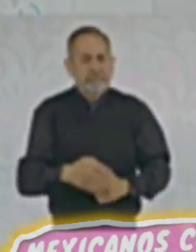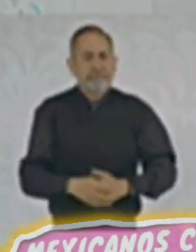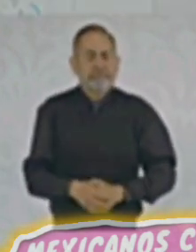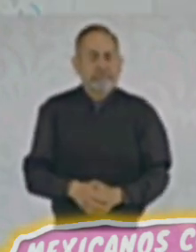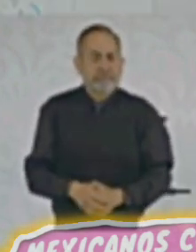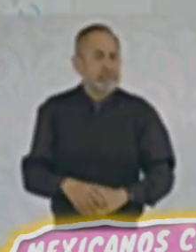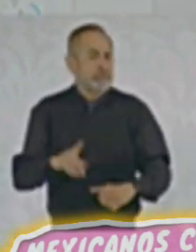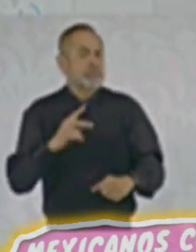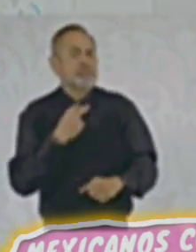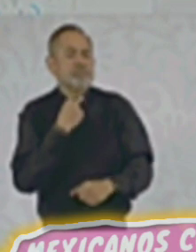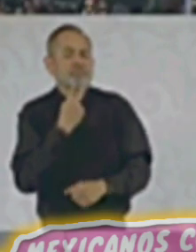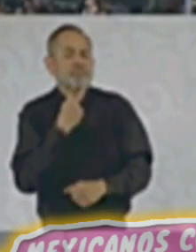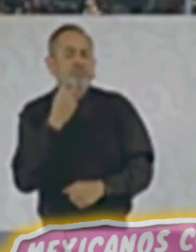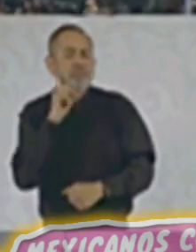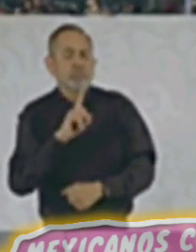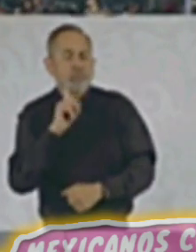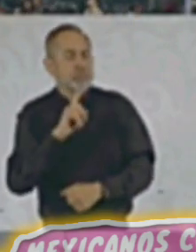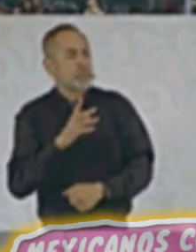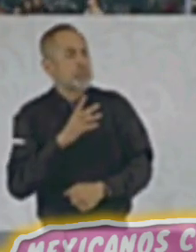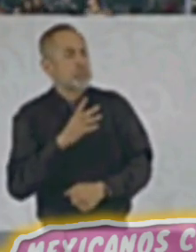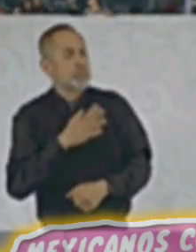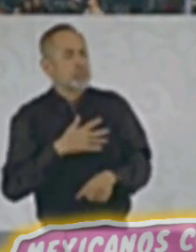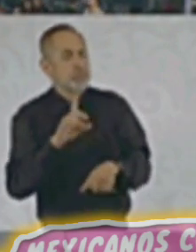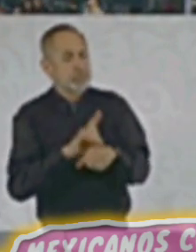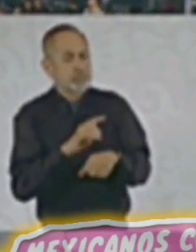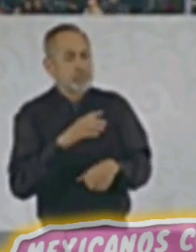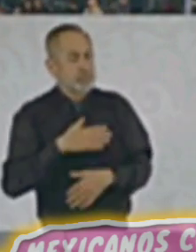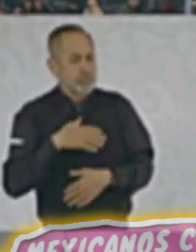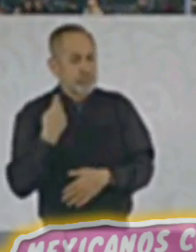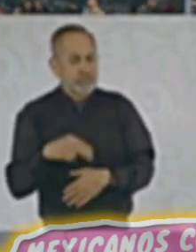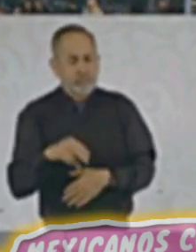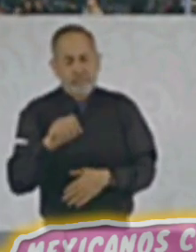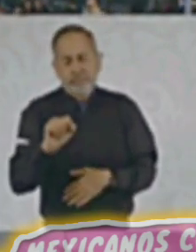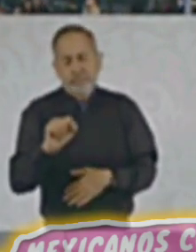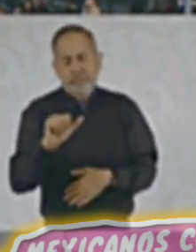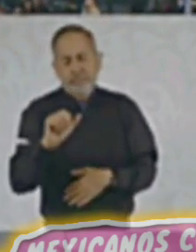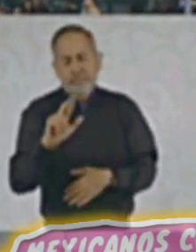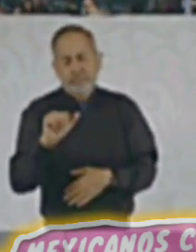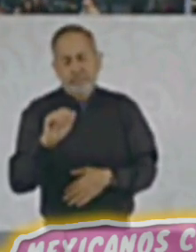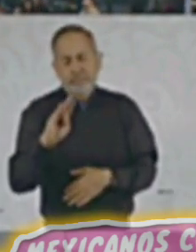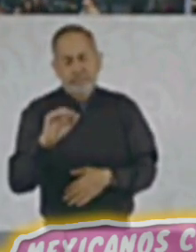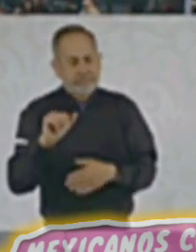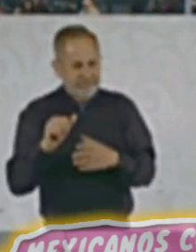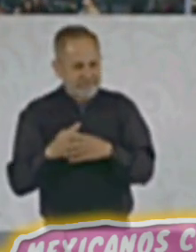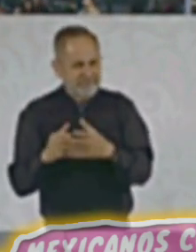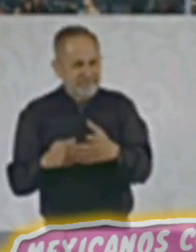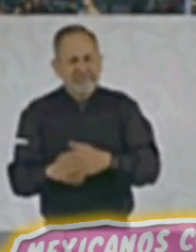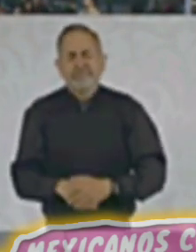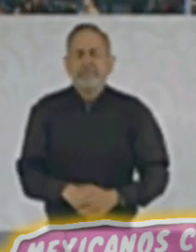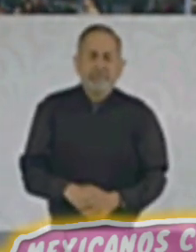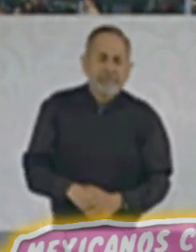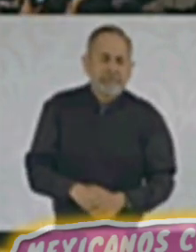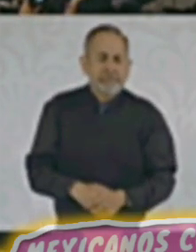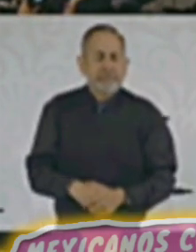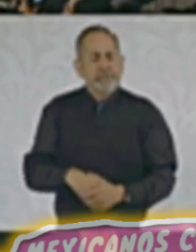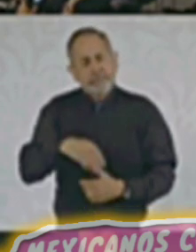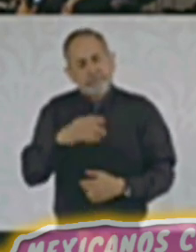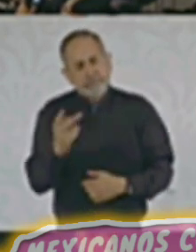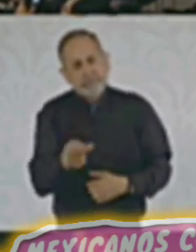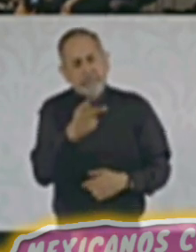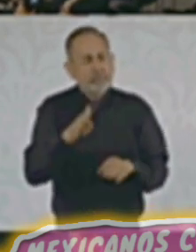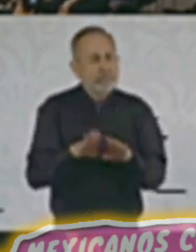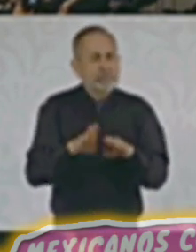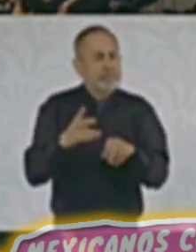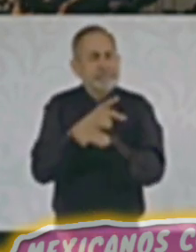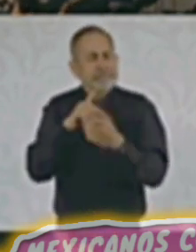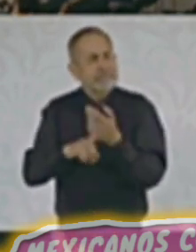Hola, Presidenta, buenos días. Buenos días. Buenos días, Dalila Sarabia de Animal Político. Presidenta, comenzar con la situación en